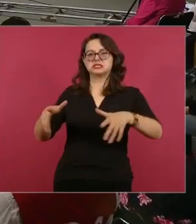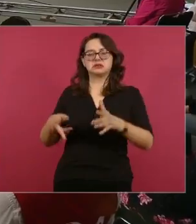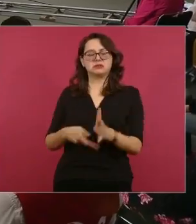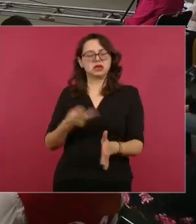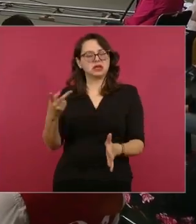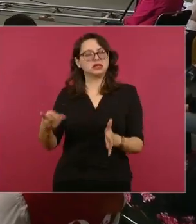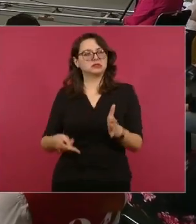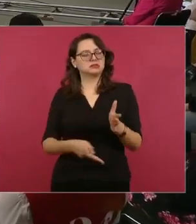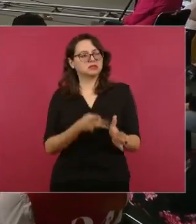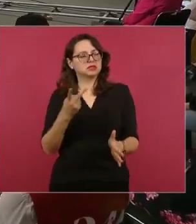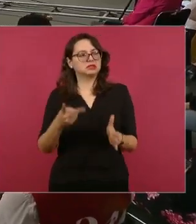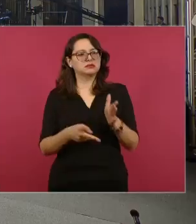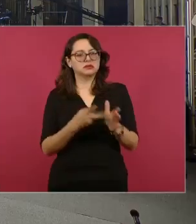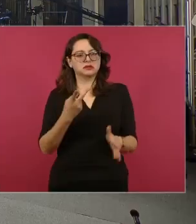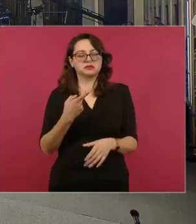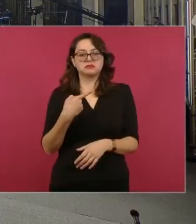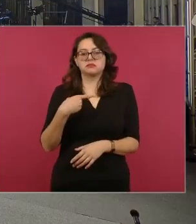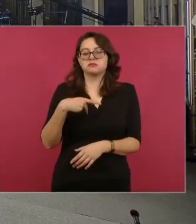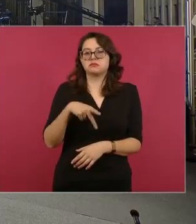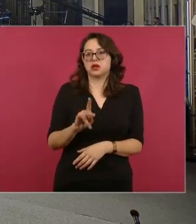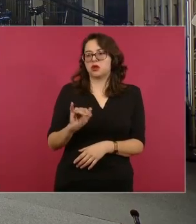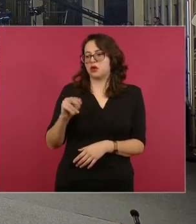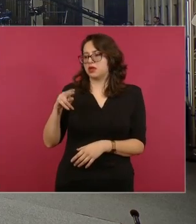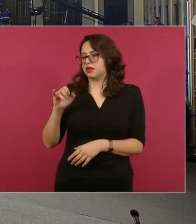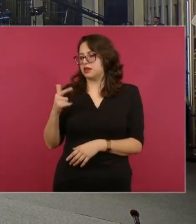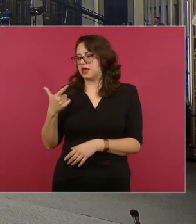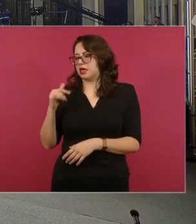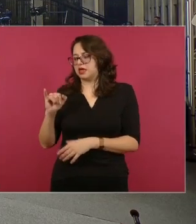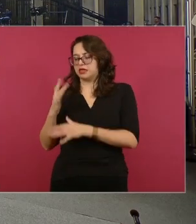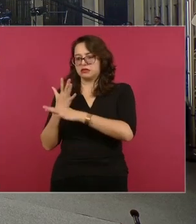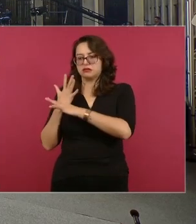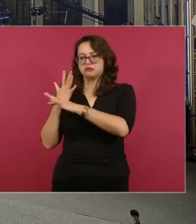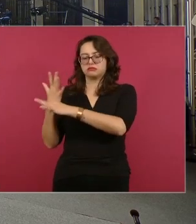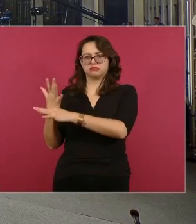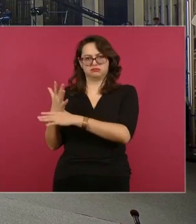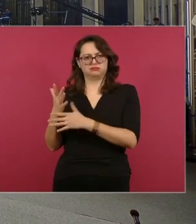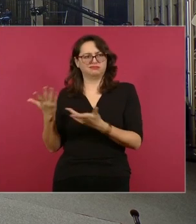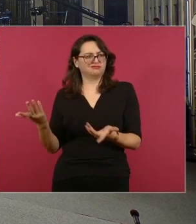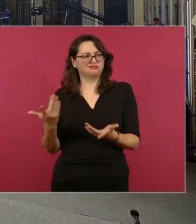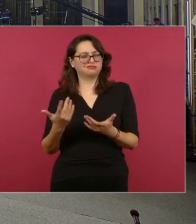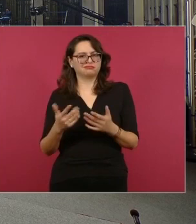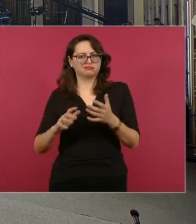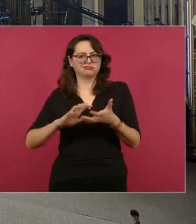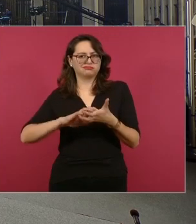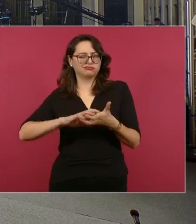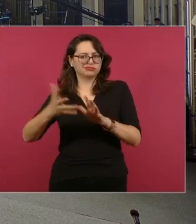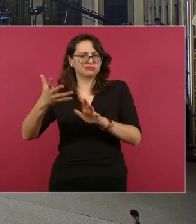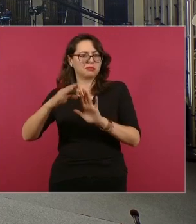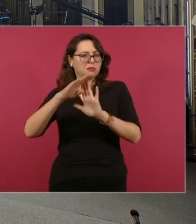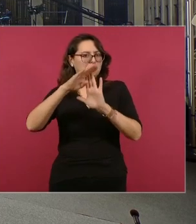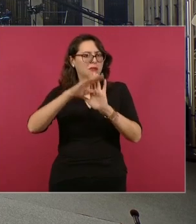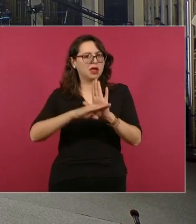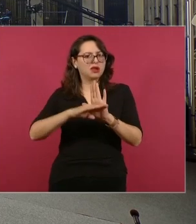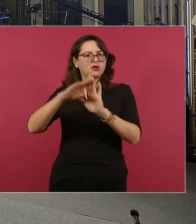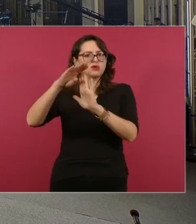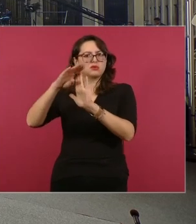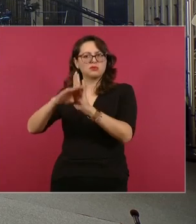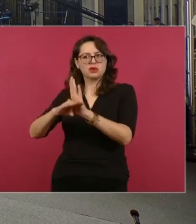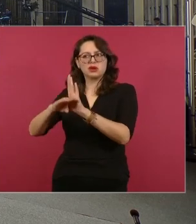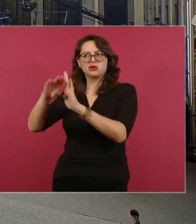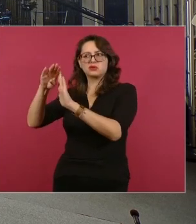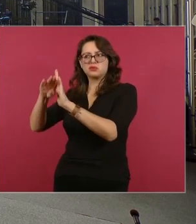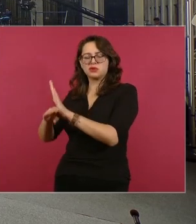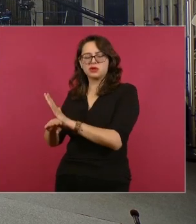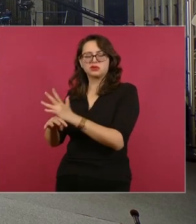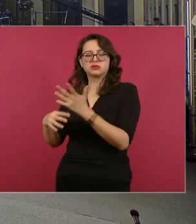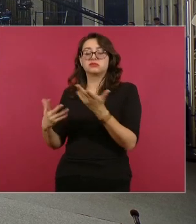de victimización muestran cifras a la baja. La pregunta es, secretaria, ¿cómo se encuentra el